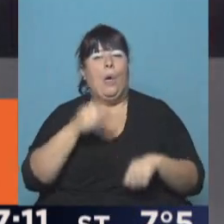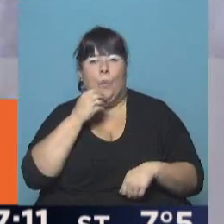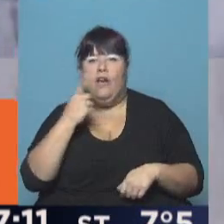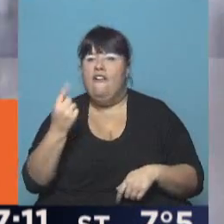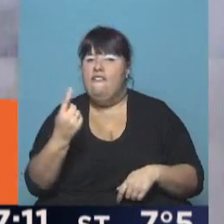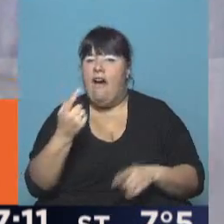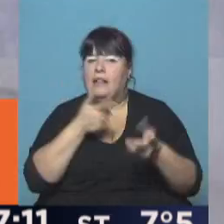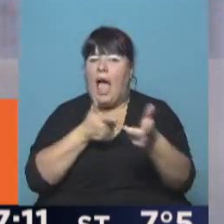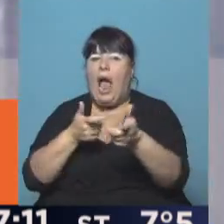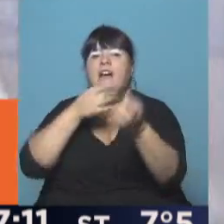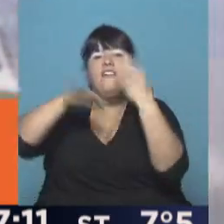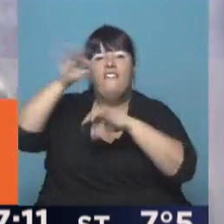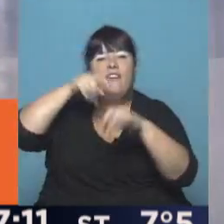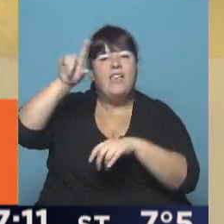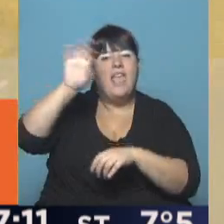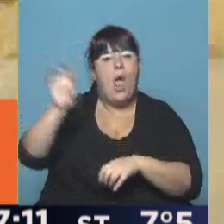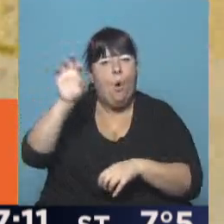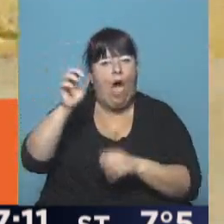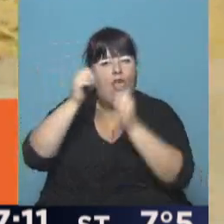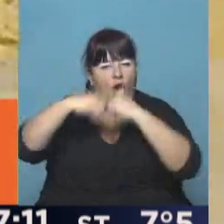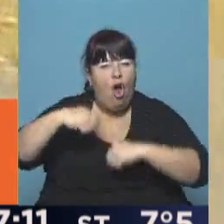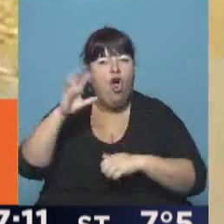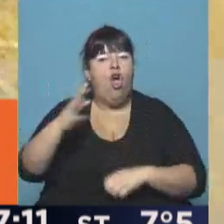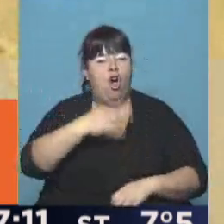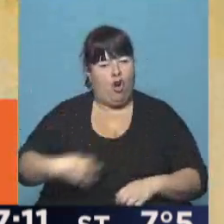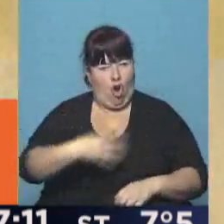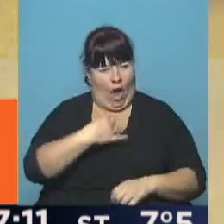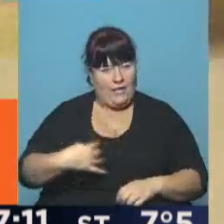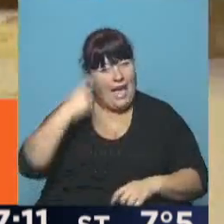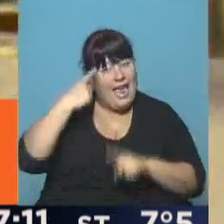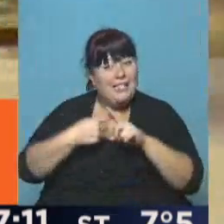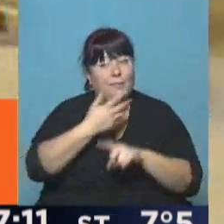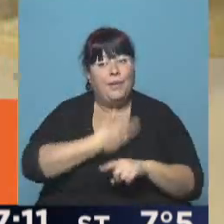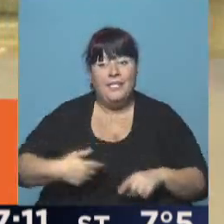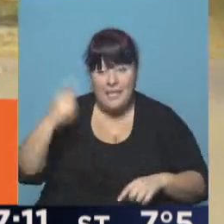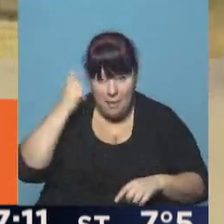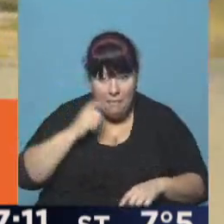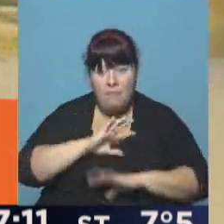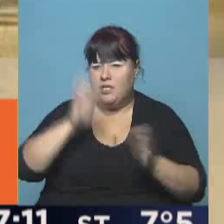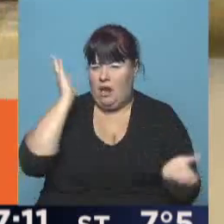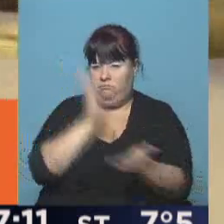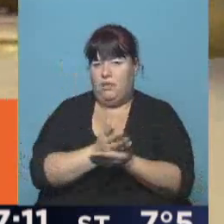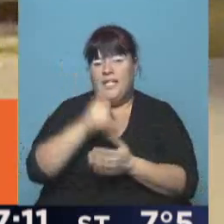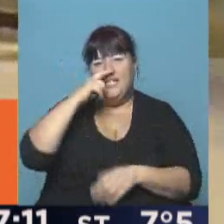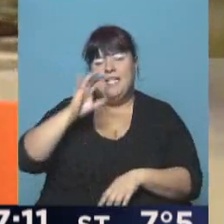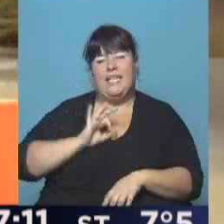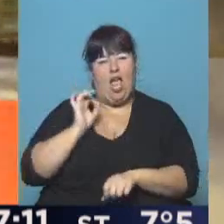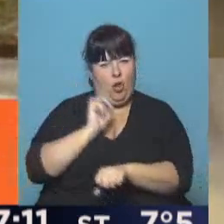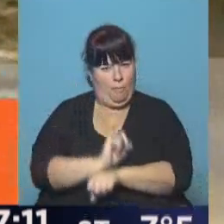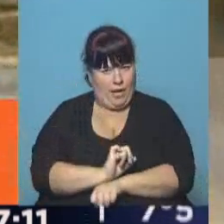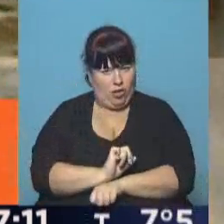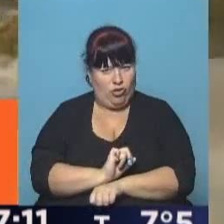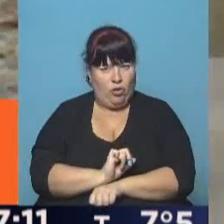faltante de armas por el tráfico a ecuador y croacia por lo que el ex presidente menem ya fue condenado a siete años de prisión